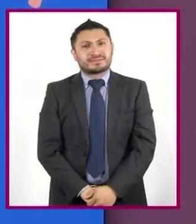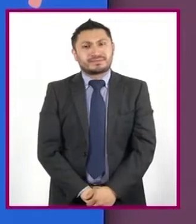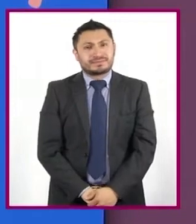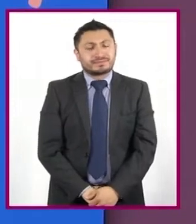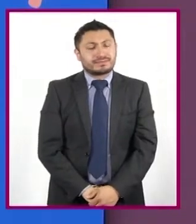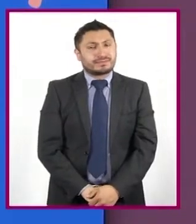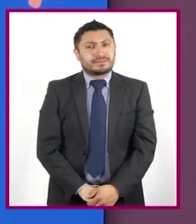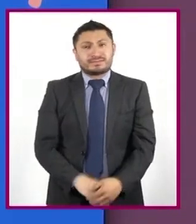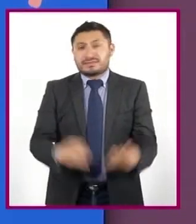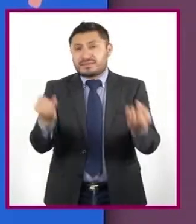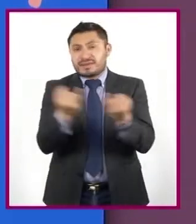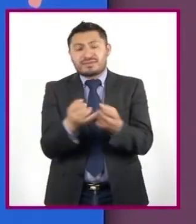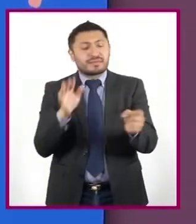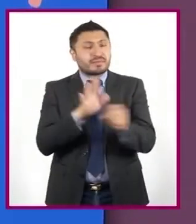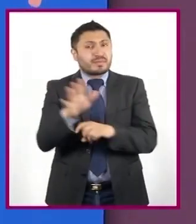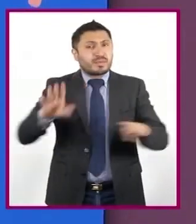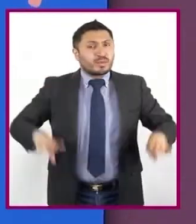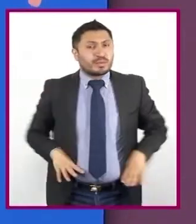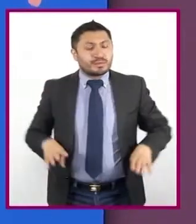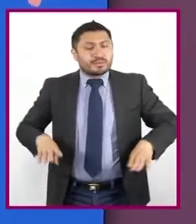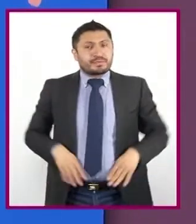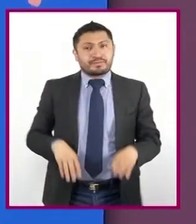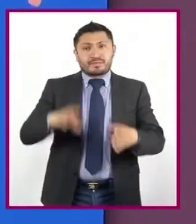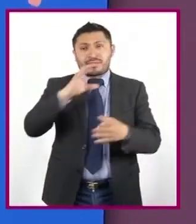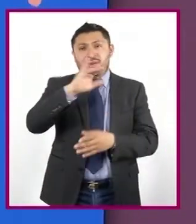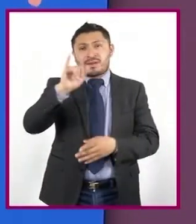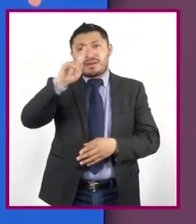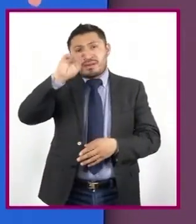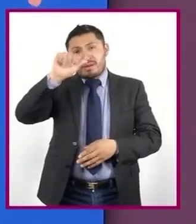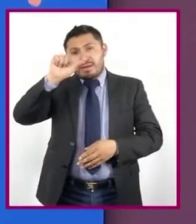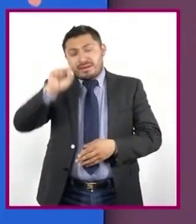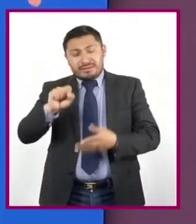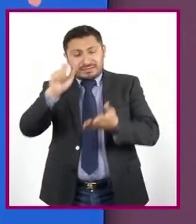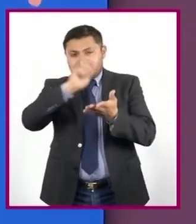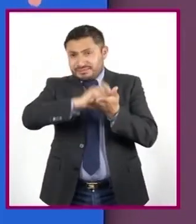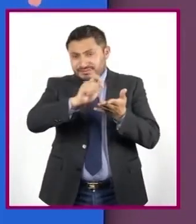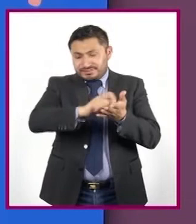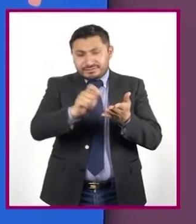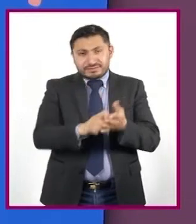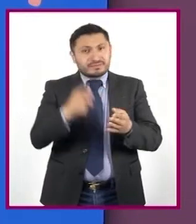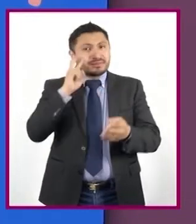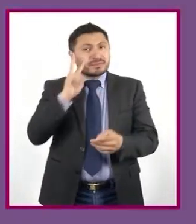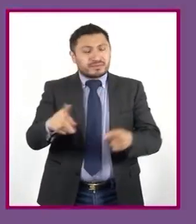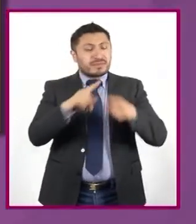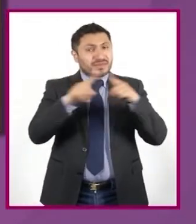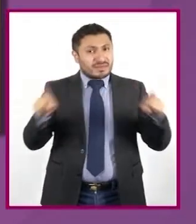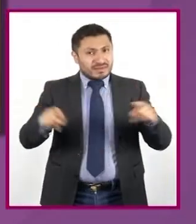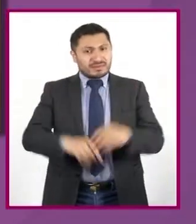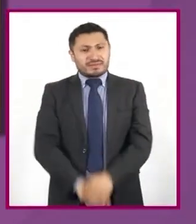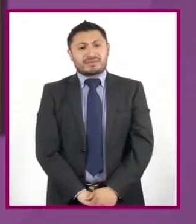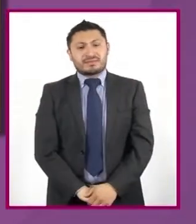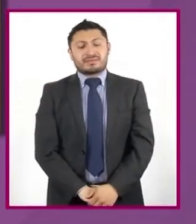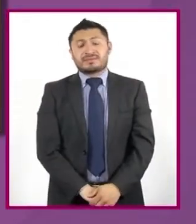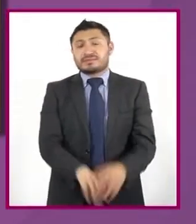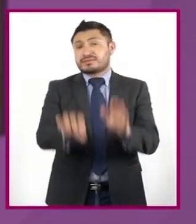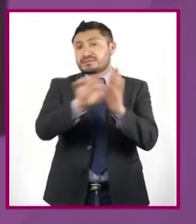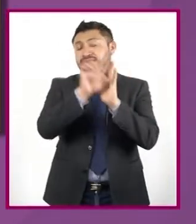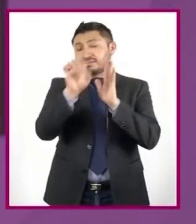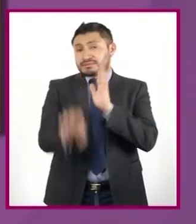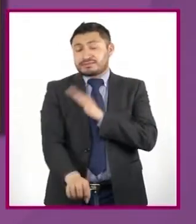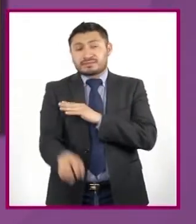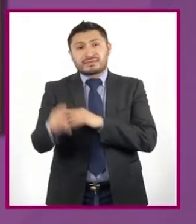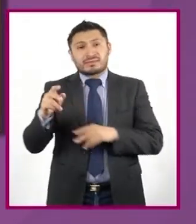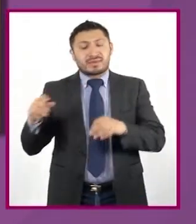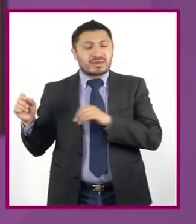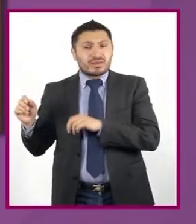así como algunas características de las citas, y vean la diferencia entre ambas. Por ejemplo, para